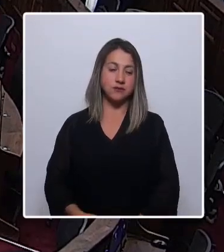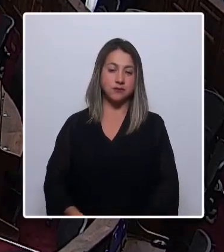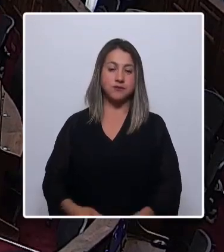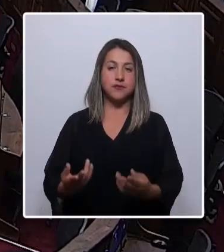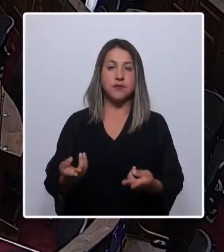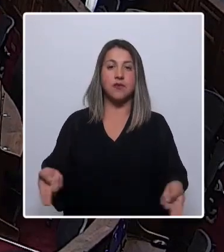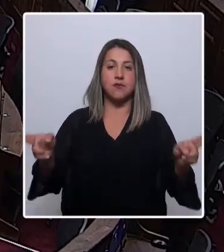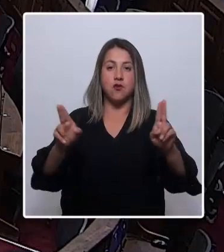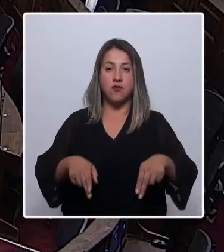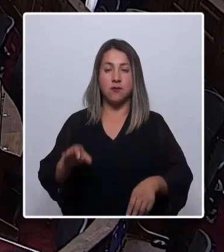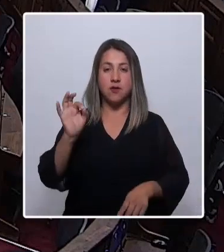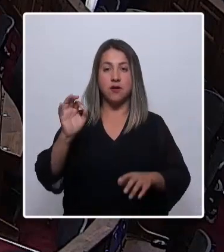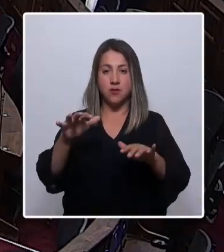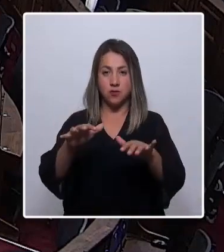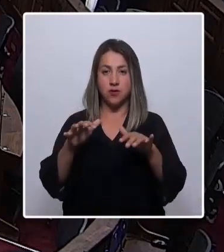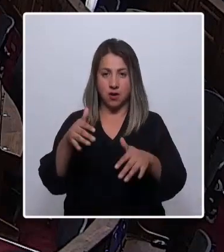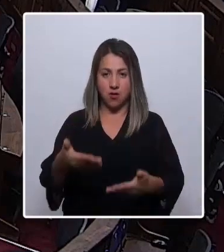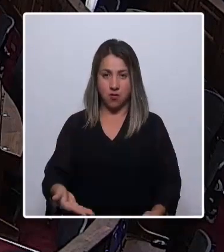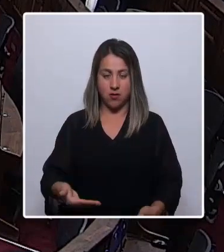Reanudamos la sesión.